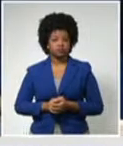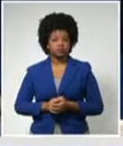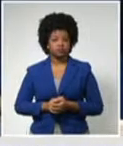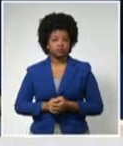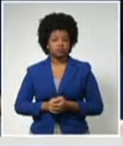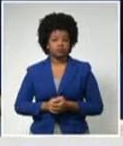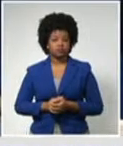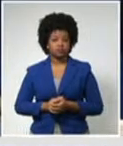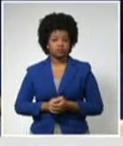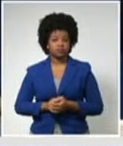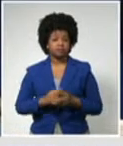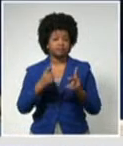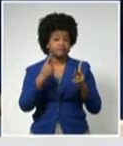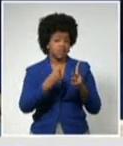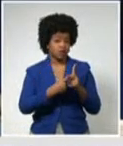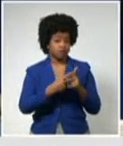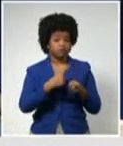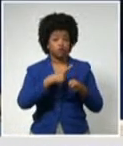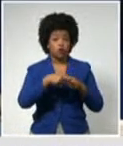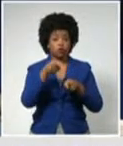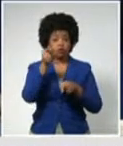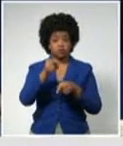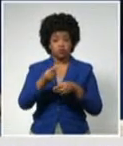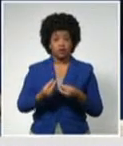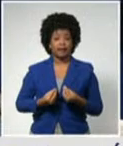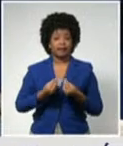recibieron oxígeno,